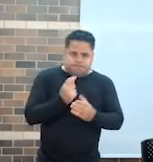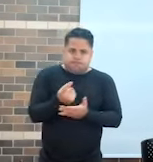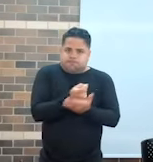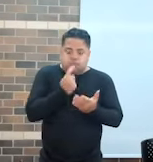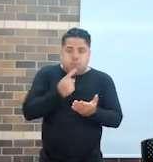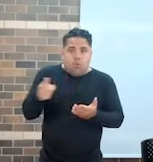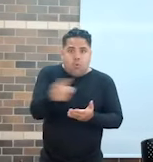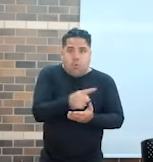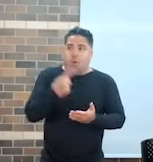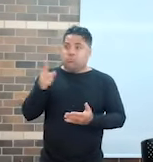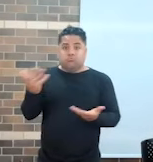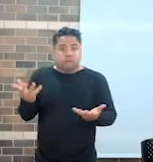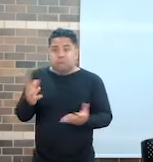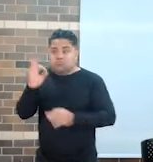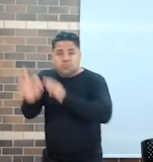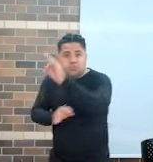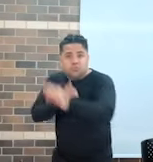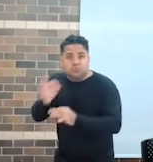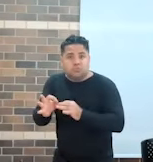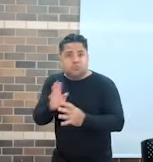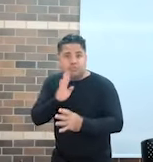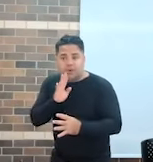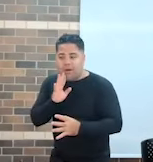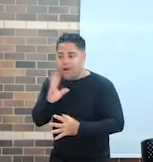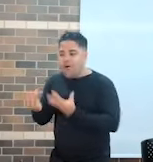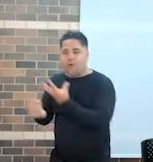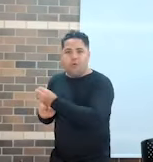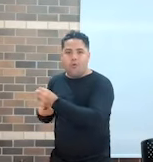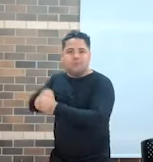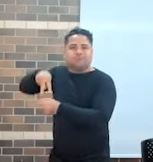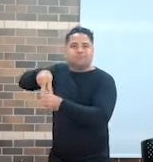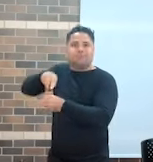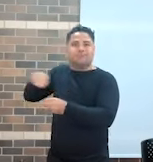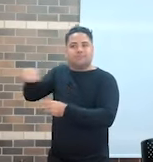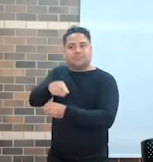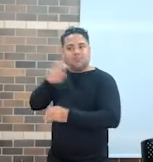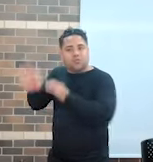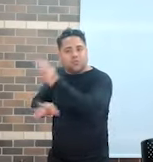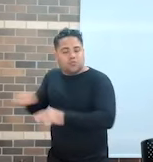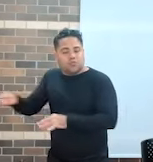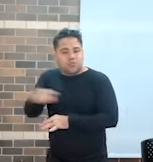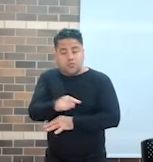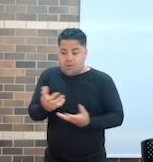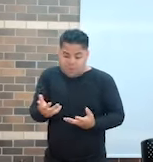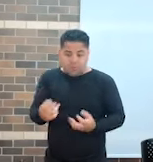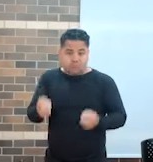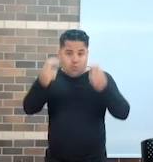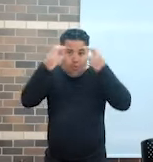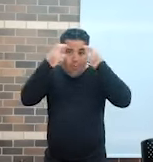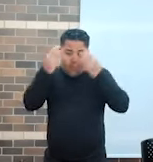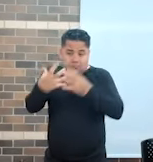esa conservación de la biodiversidad se ha dado por esos conocimientos ancestrales, por esas